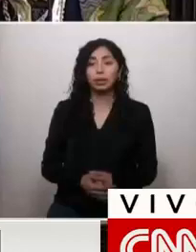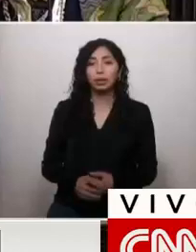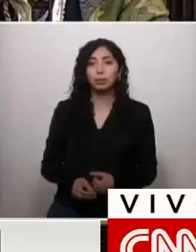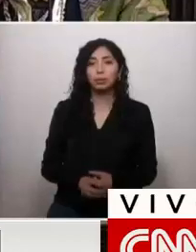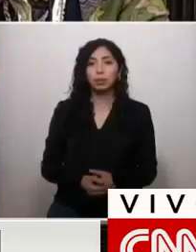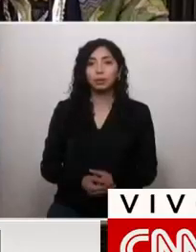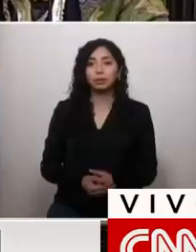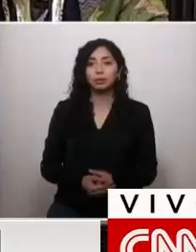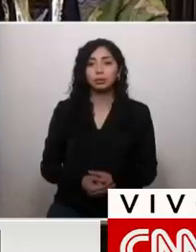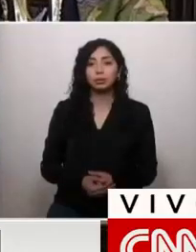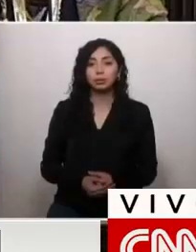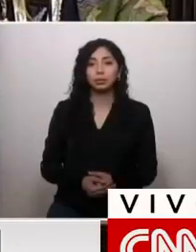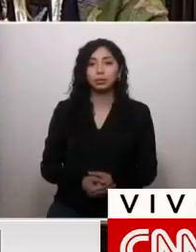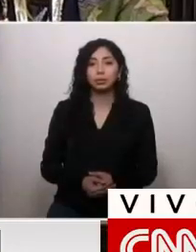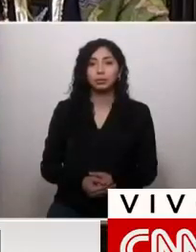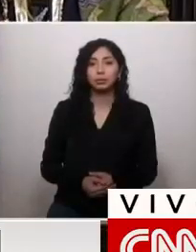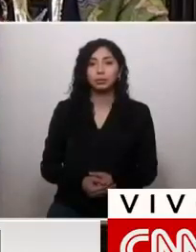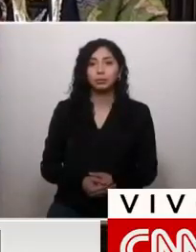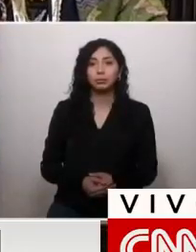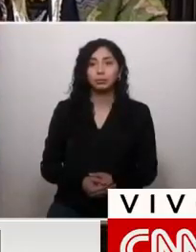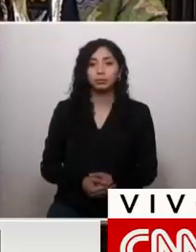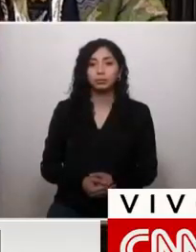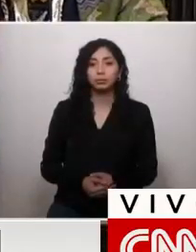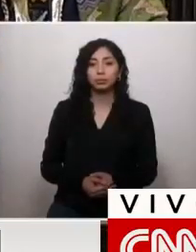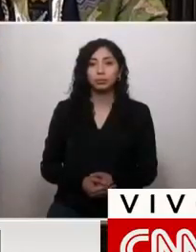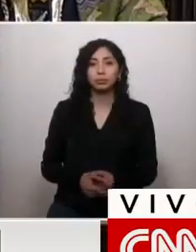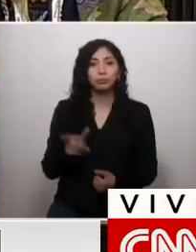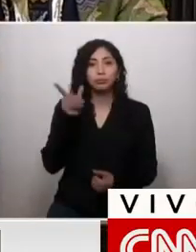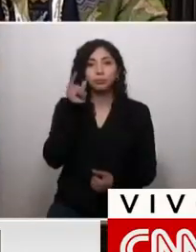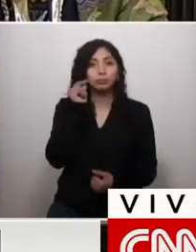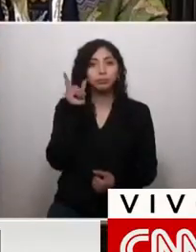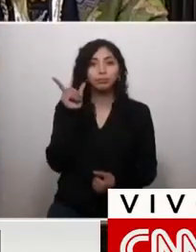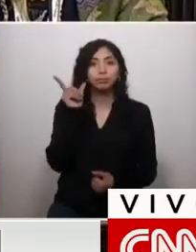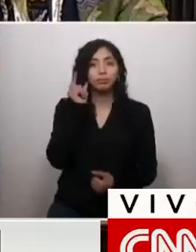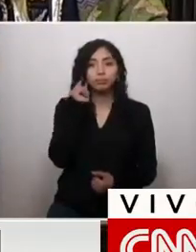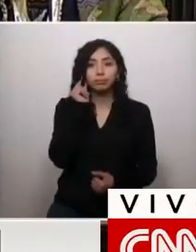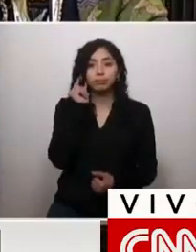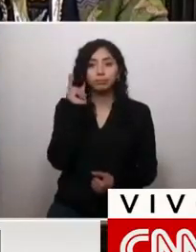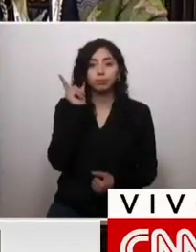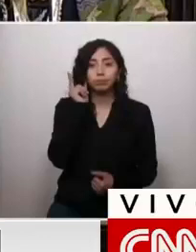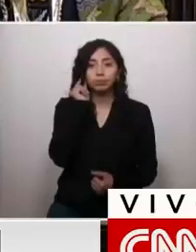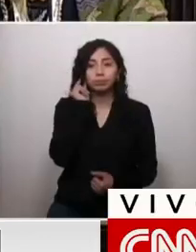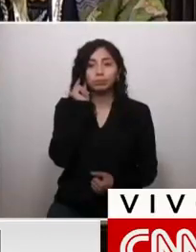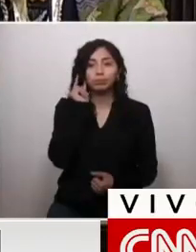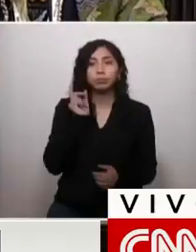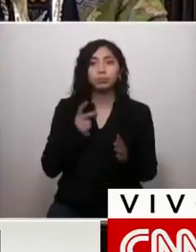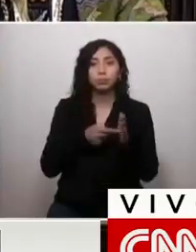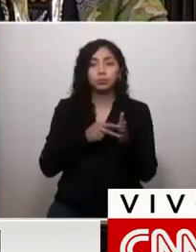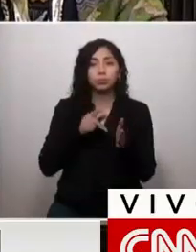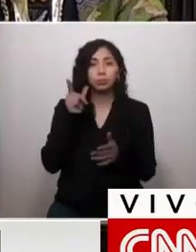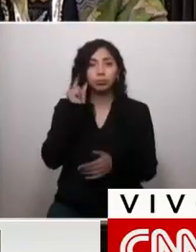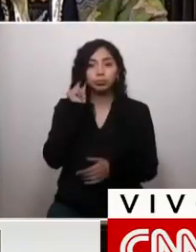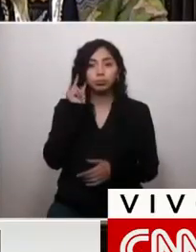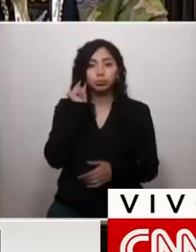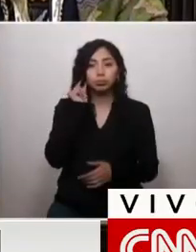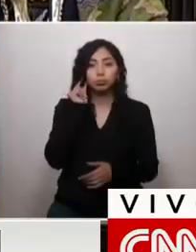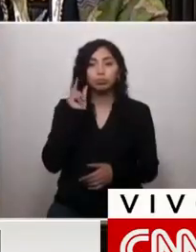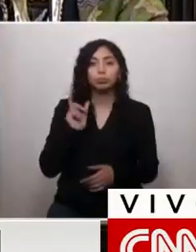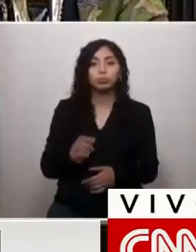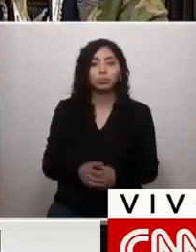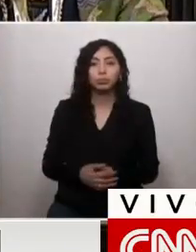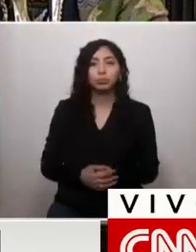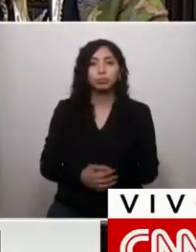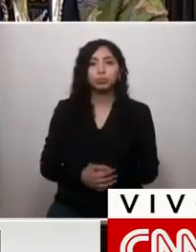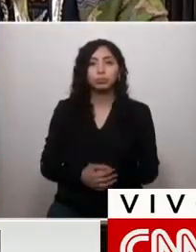Estamos hoy reemplazando sus funciones junto a la vicepresidenta adjunta Isabel Godoy y quisiéramos